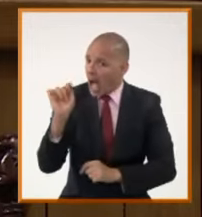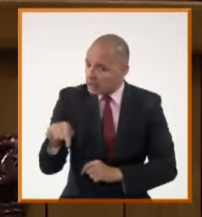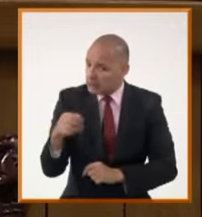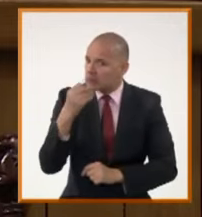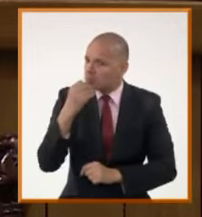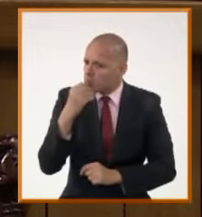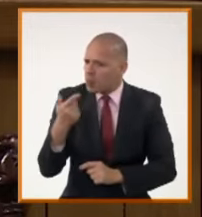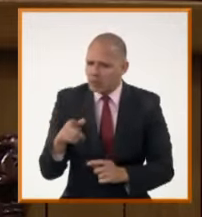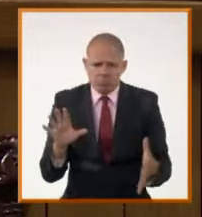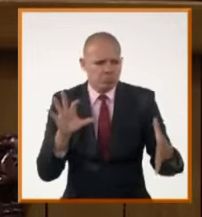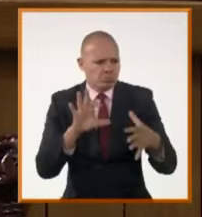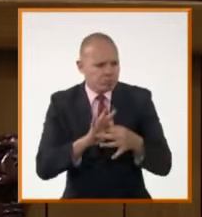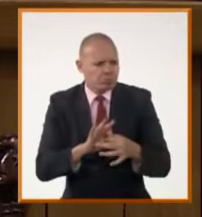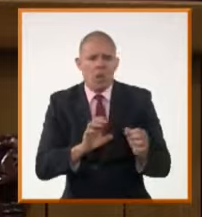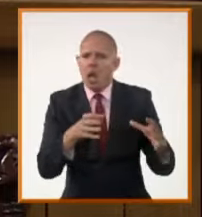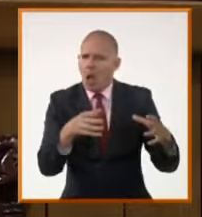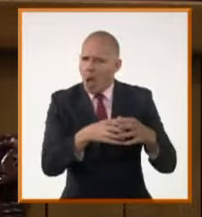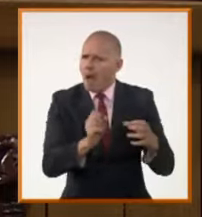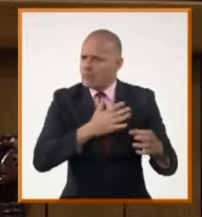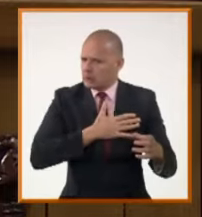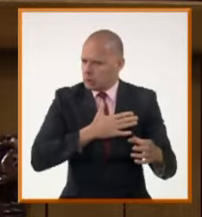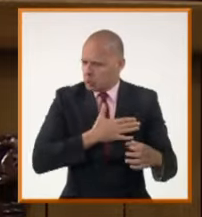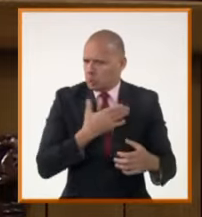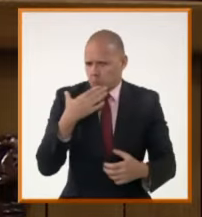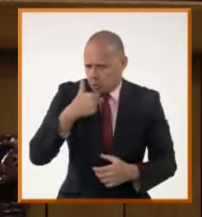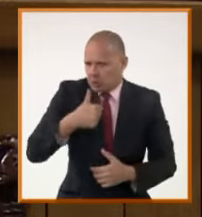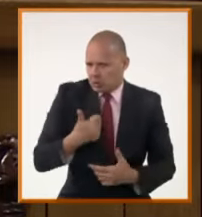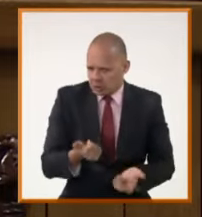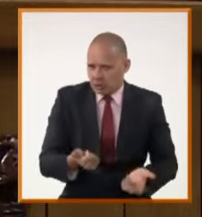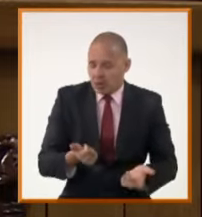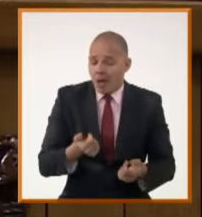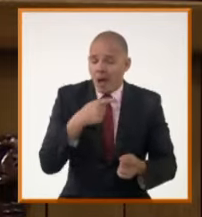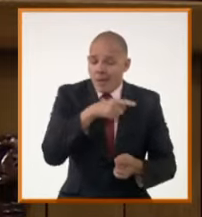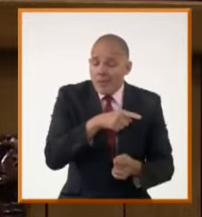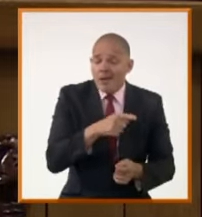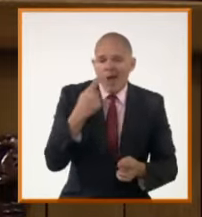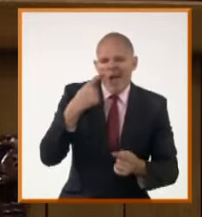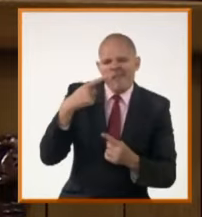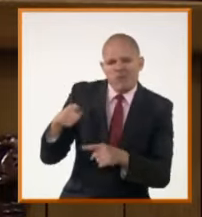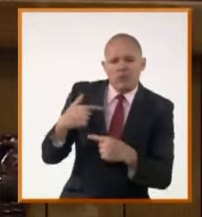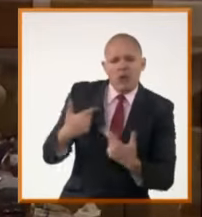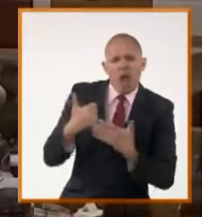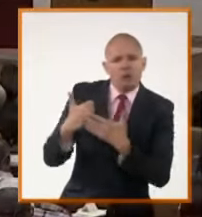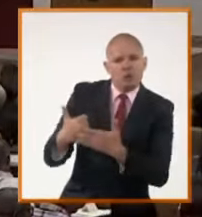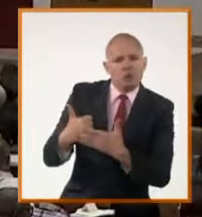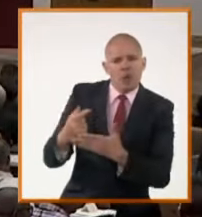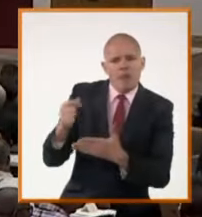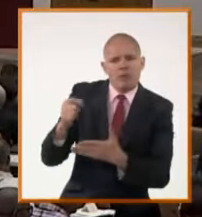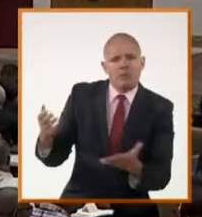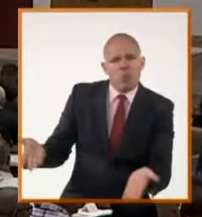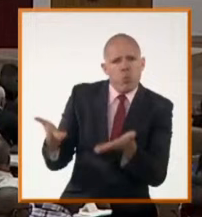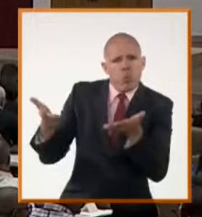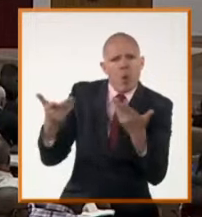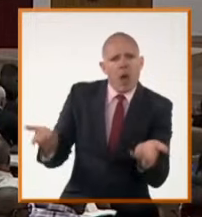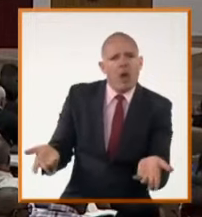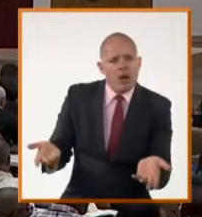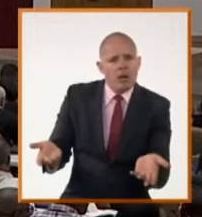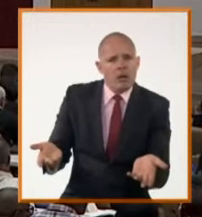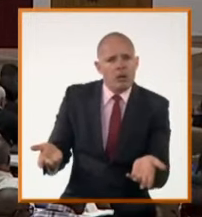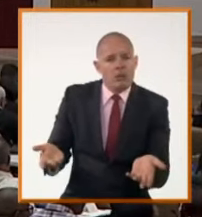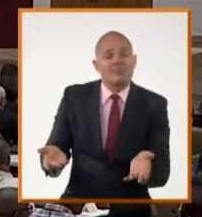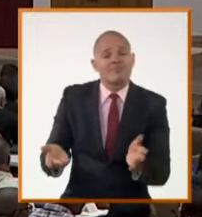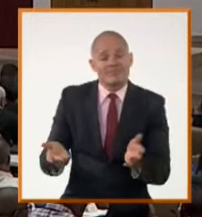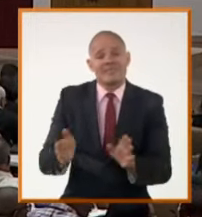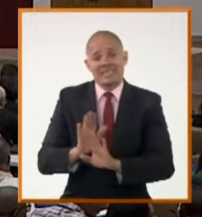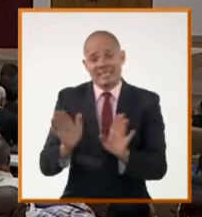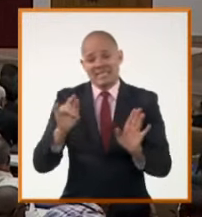puede ser con particulares, pero en beneficio del municipio. Pero hoy hay que ha buscado los límites que tienen